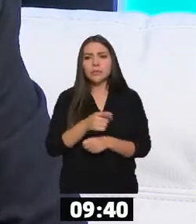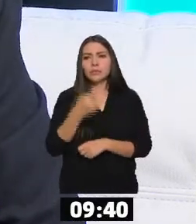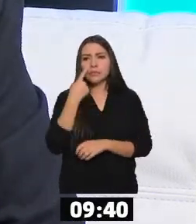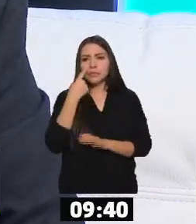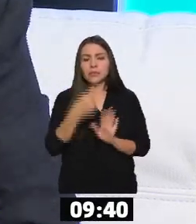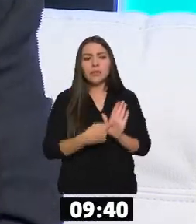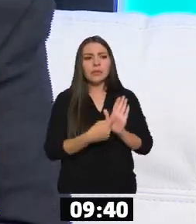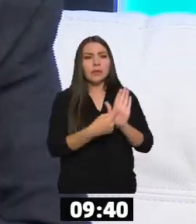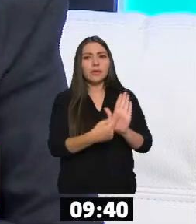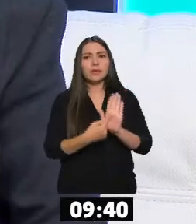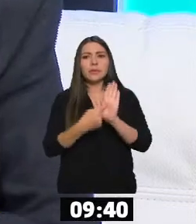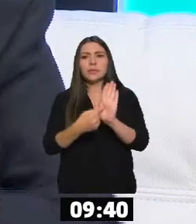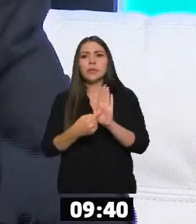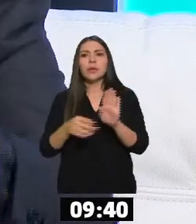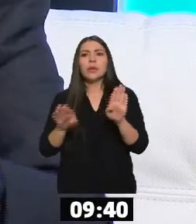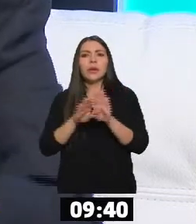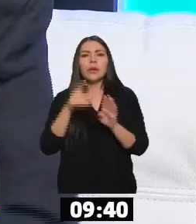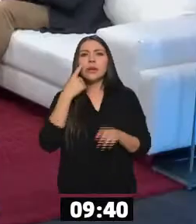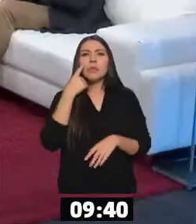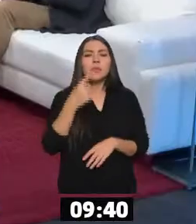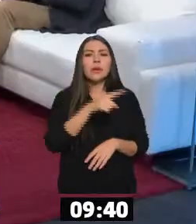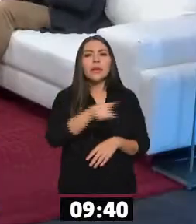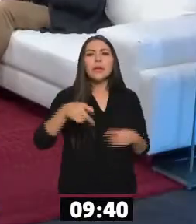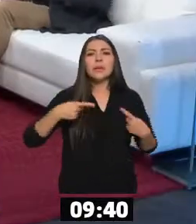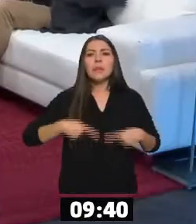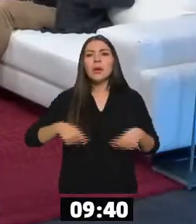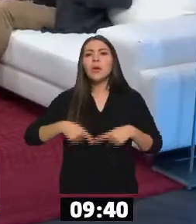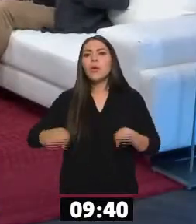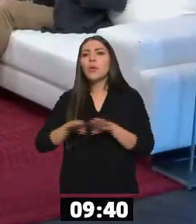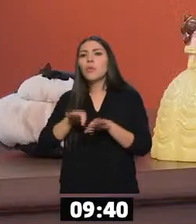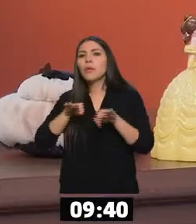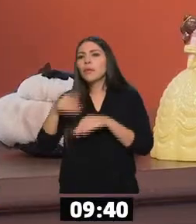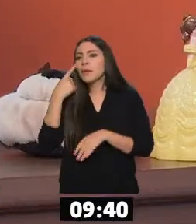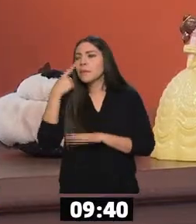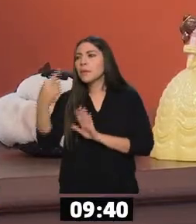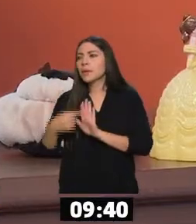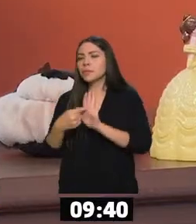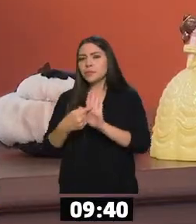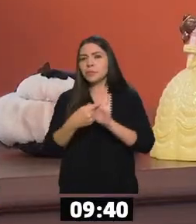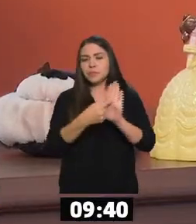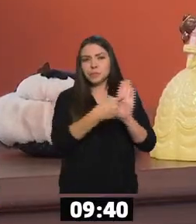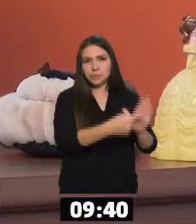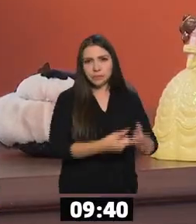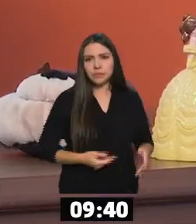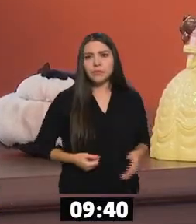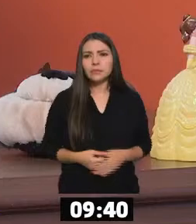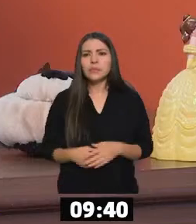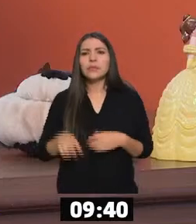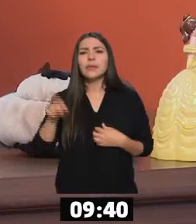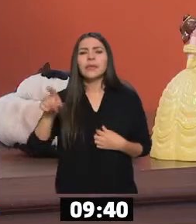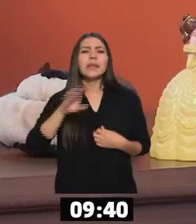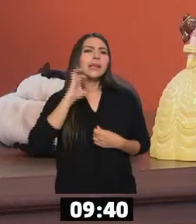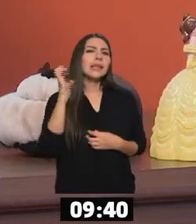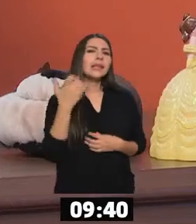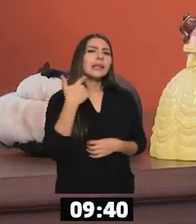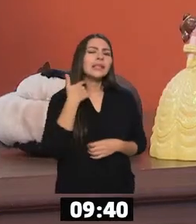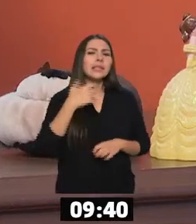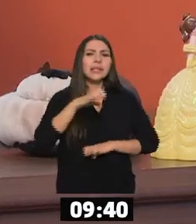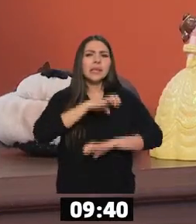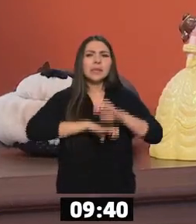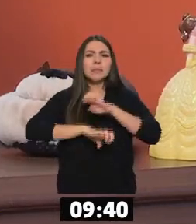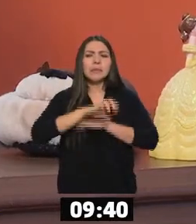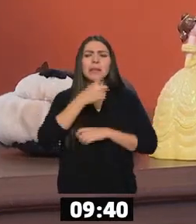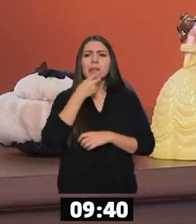la otra versión. cómo operan estos personajes. Oye, a ver, ¿no? ¿y qué opinas de lo que anduvo diciendo el ex embajador de que no se está